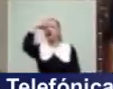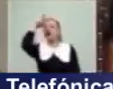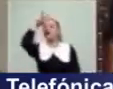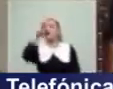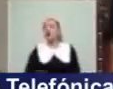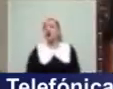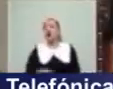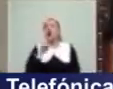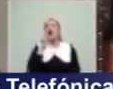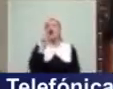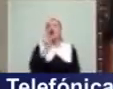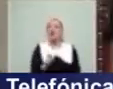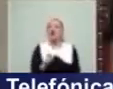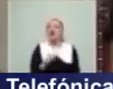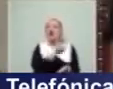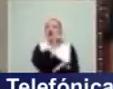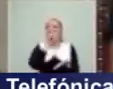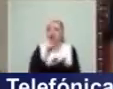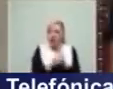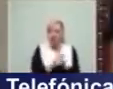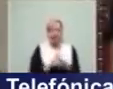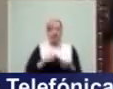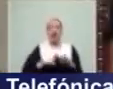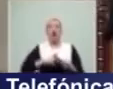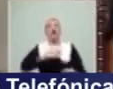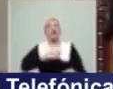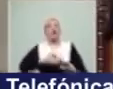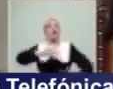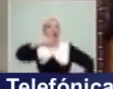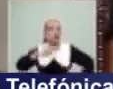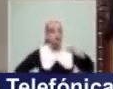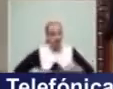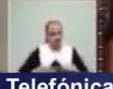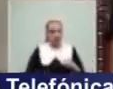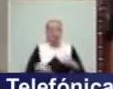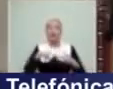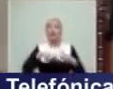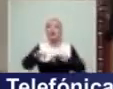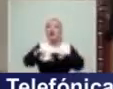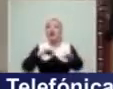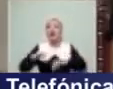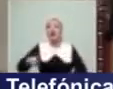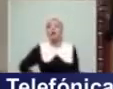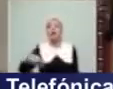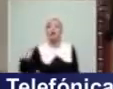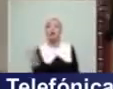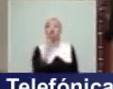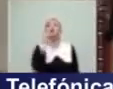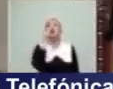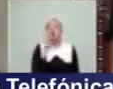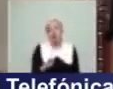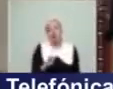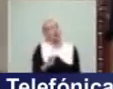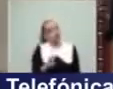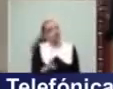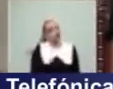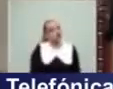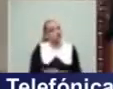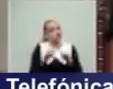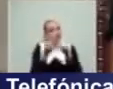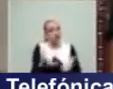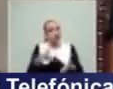Poder Judicial la corrupción institucionalizada, tolerada, auspiciada